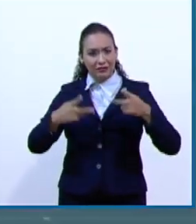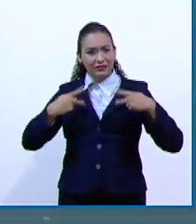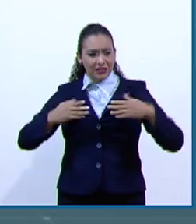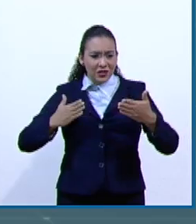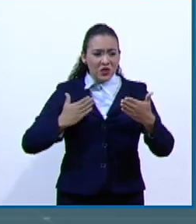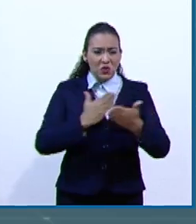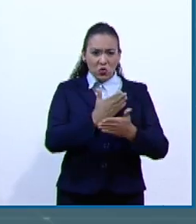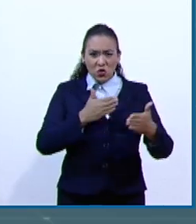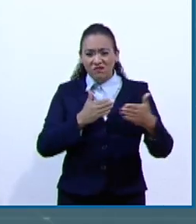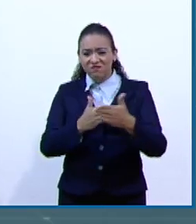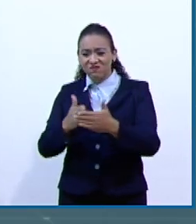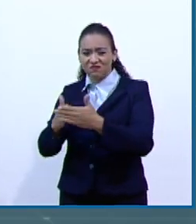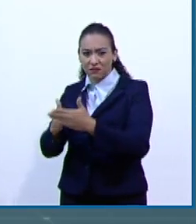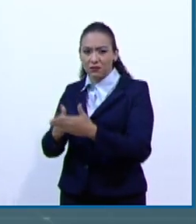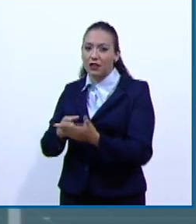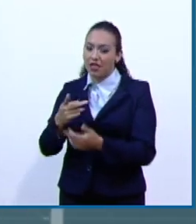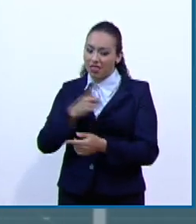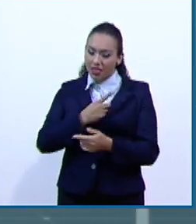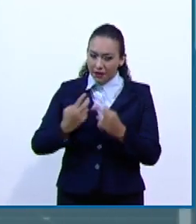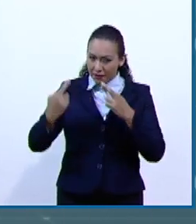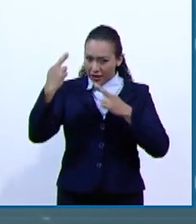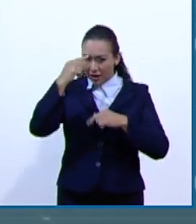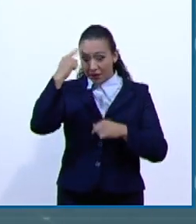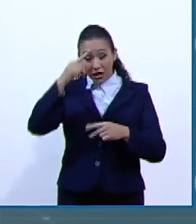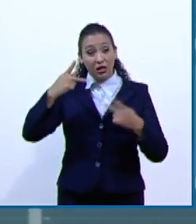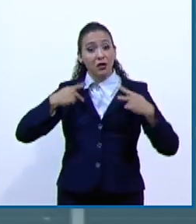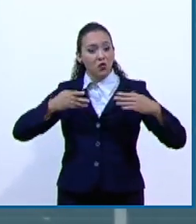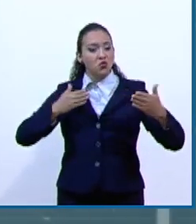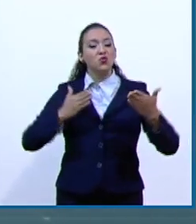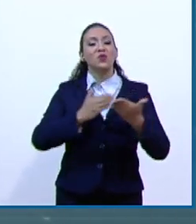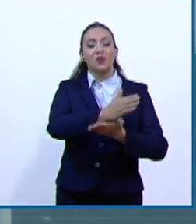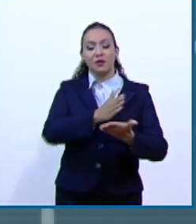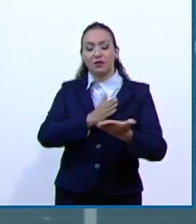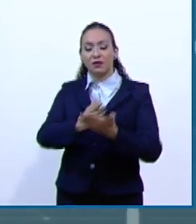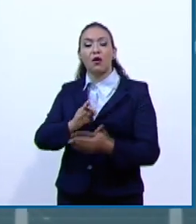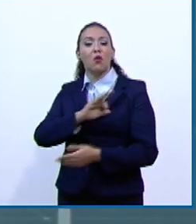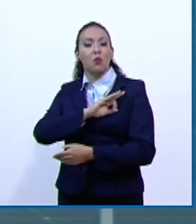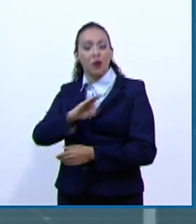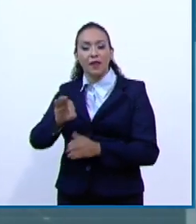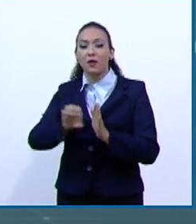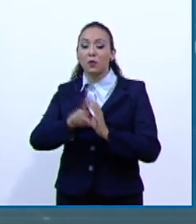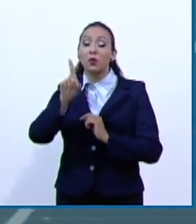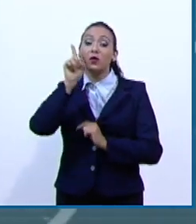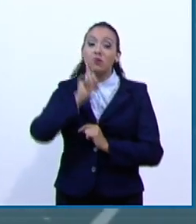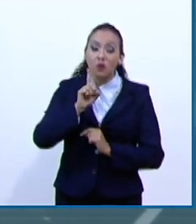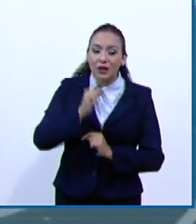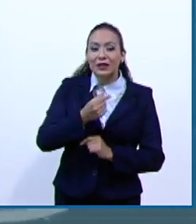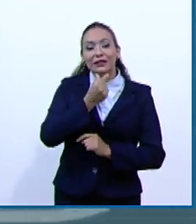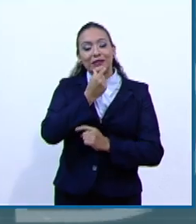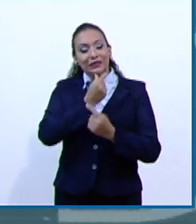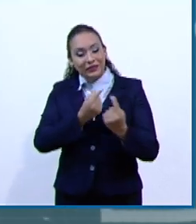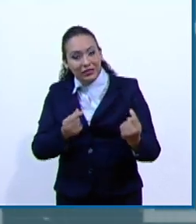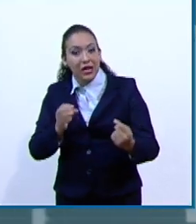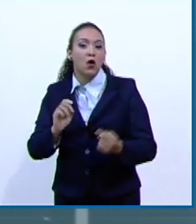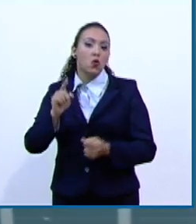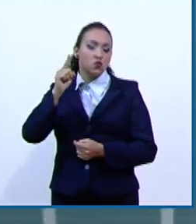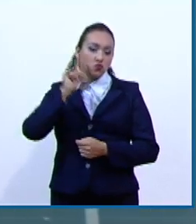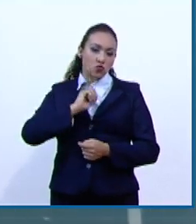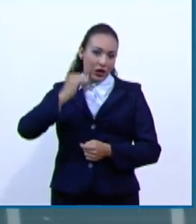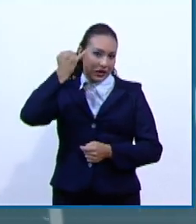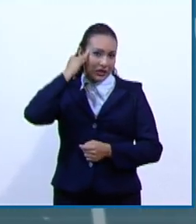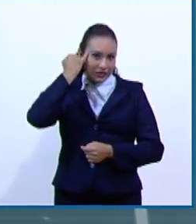espiritual, política y cultural y promover la participación significativa de mujeres y niñas indígenas en la vida política y